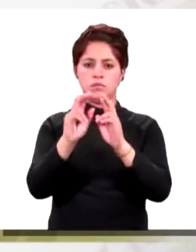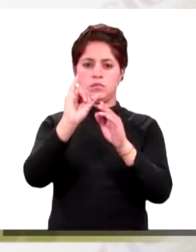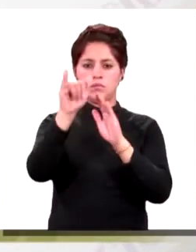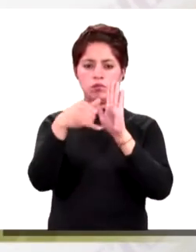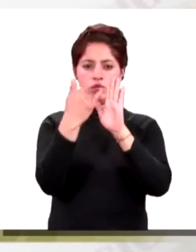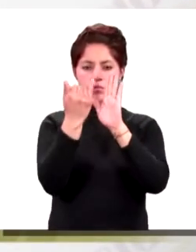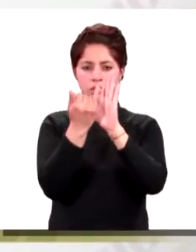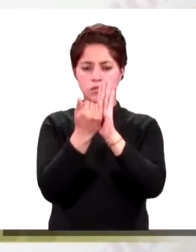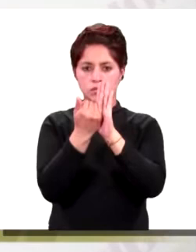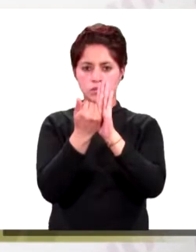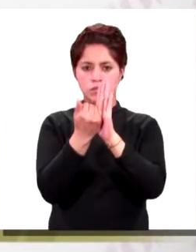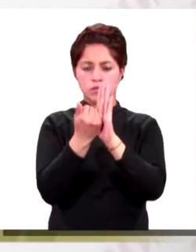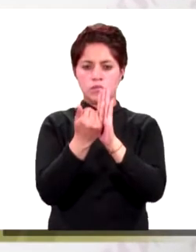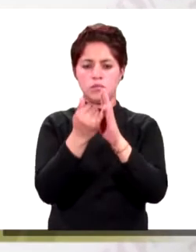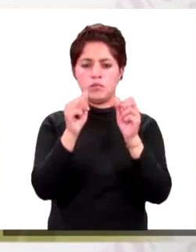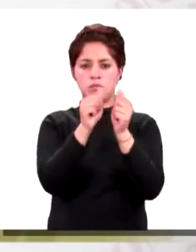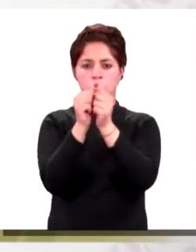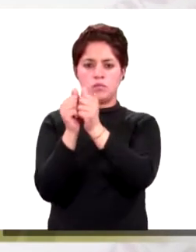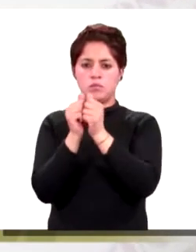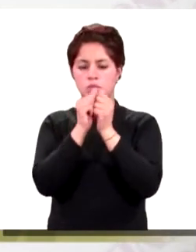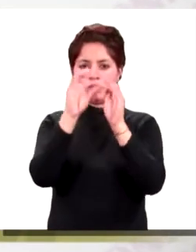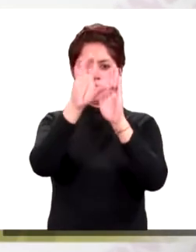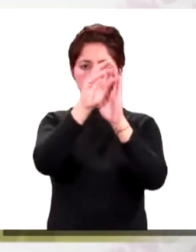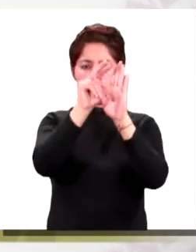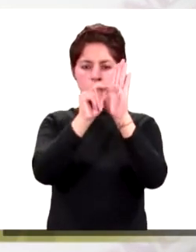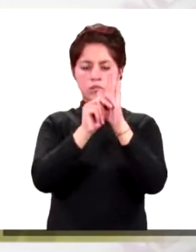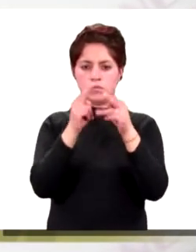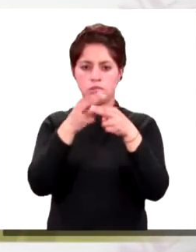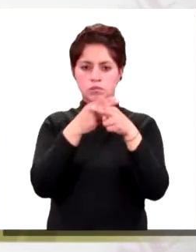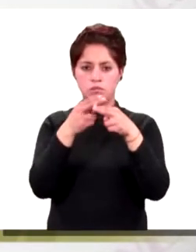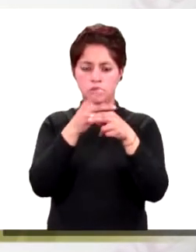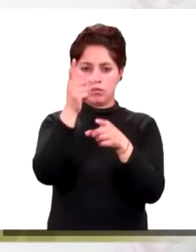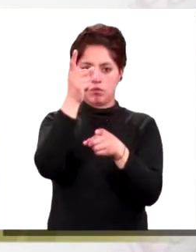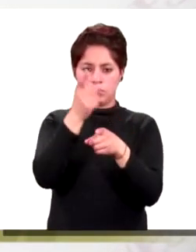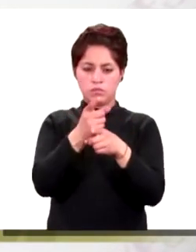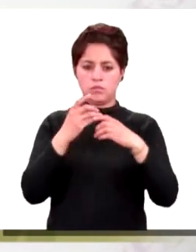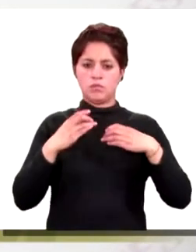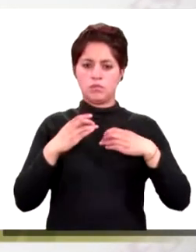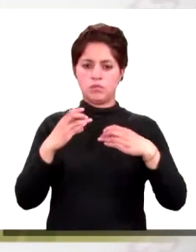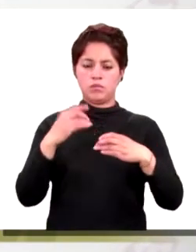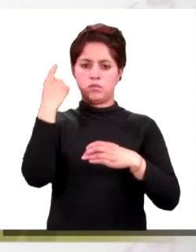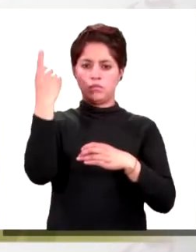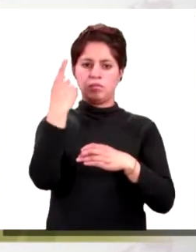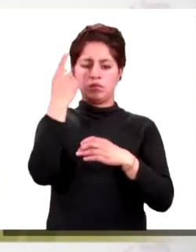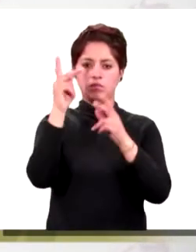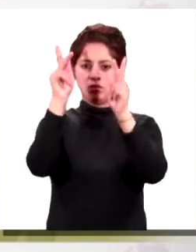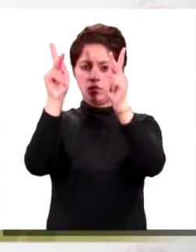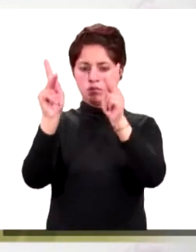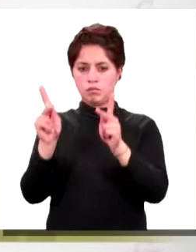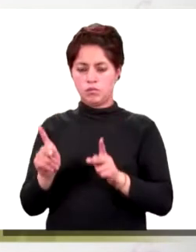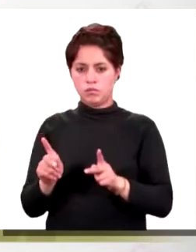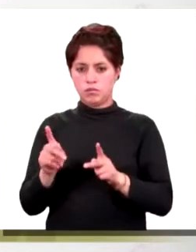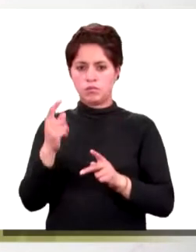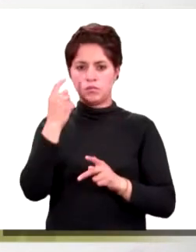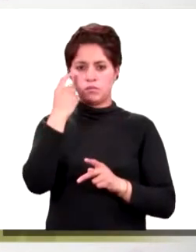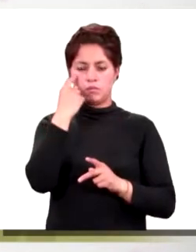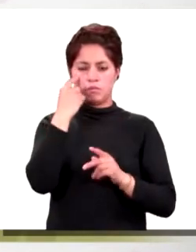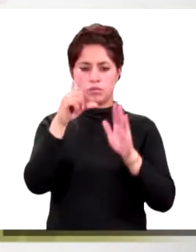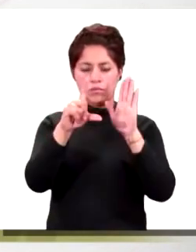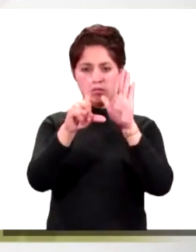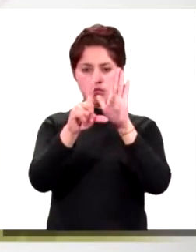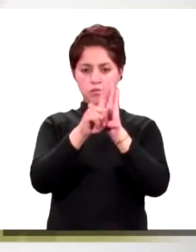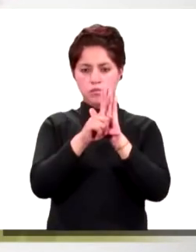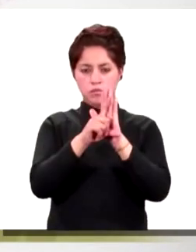la protección de los derechos, propongo la creación de salas constitucionales, fortalecer la unidad de investigación con el